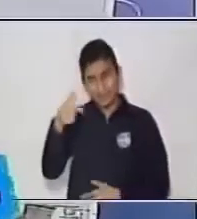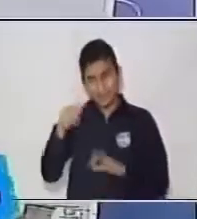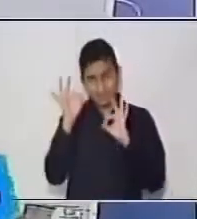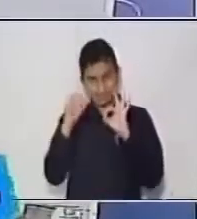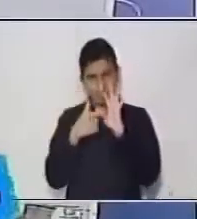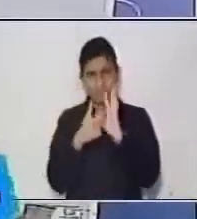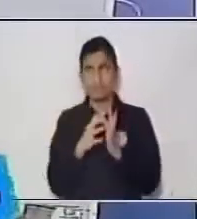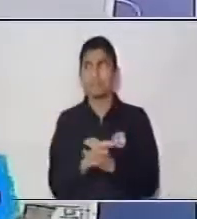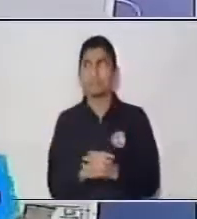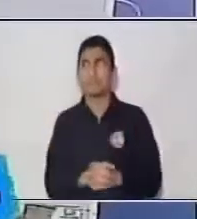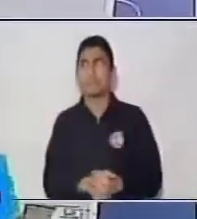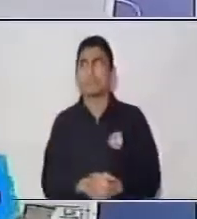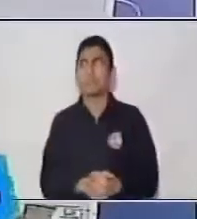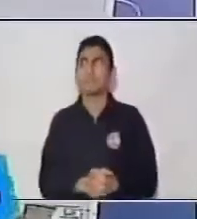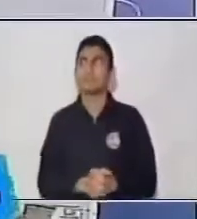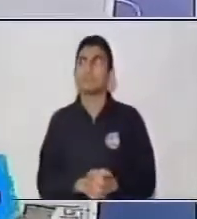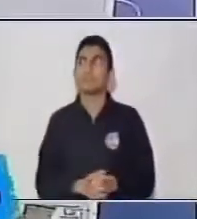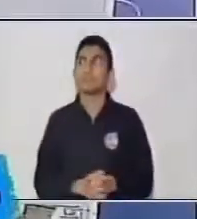está Margarita.